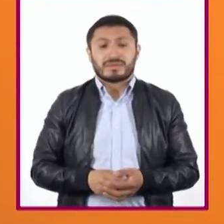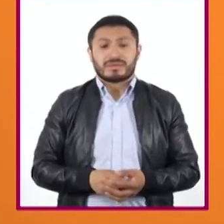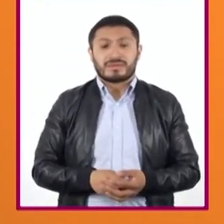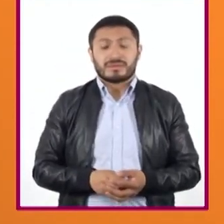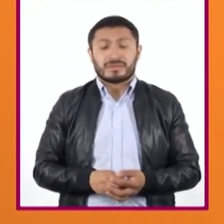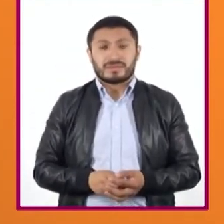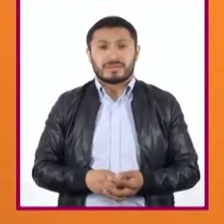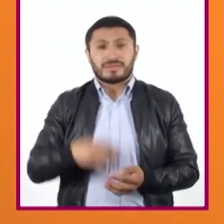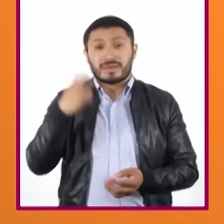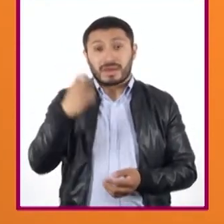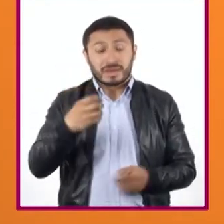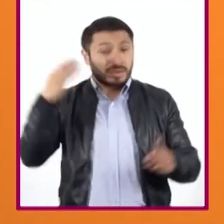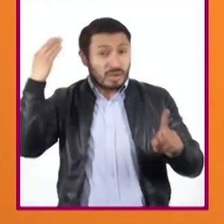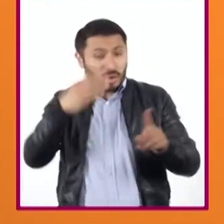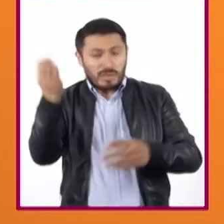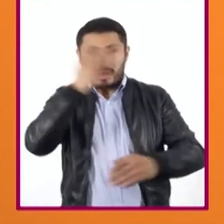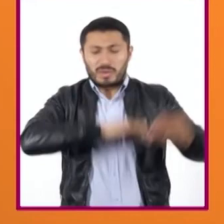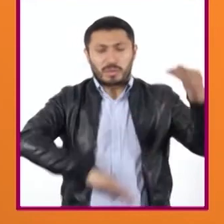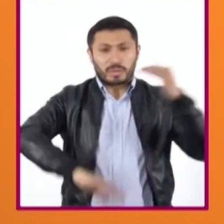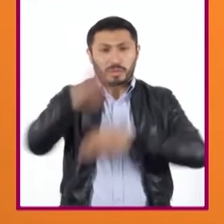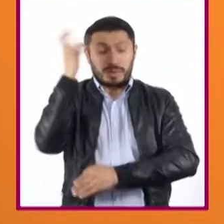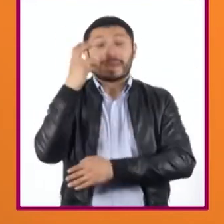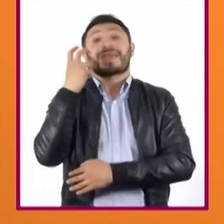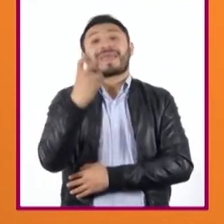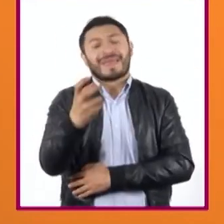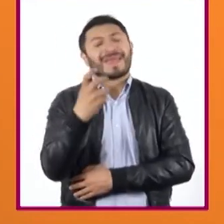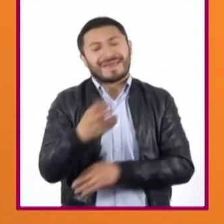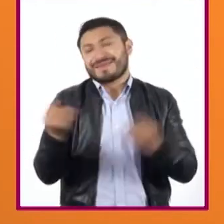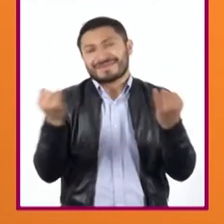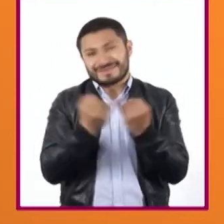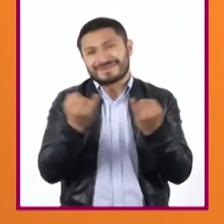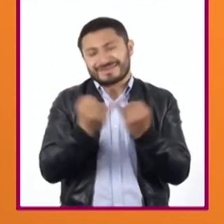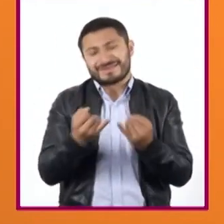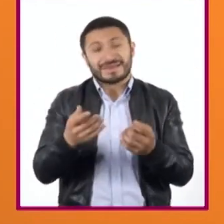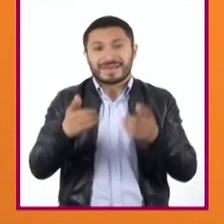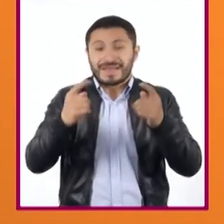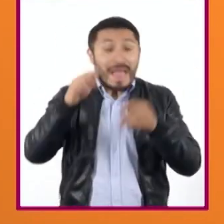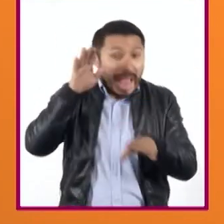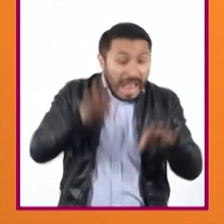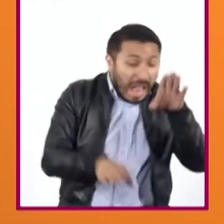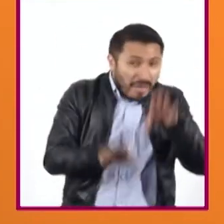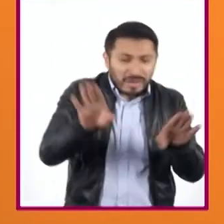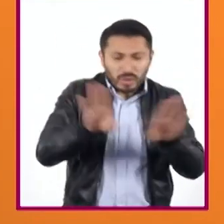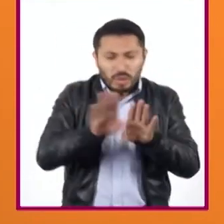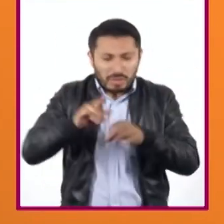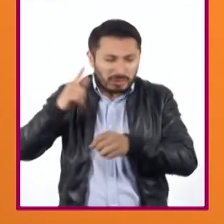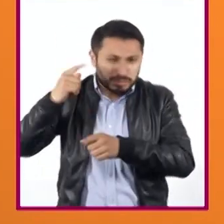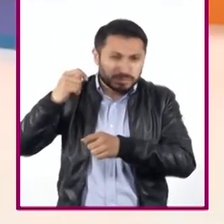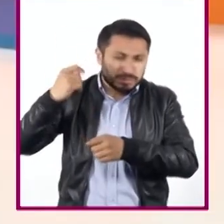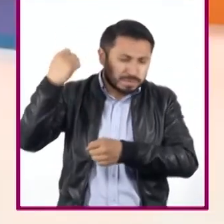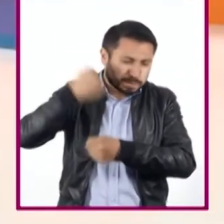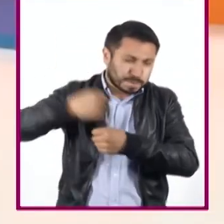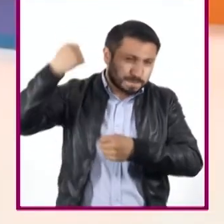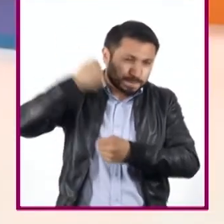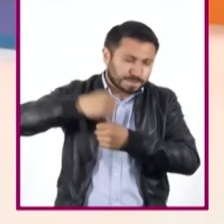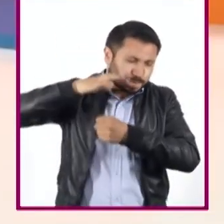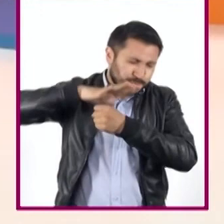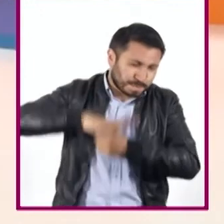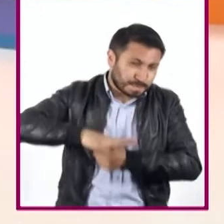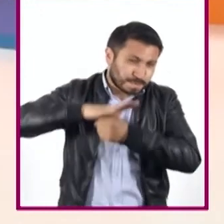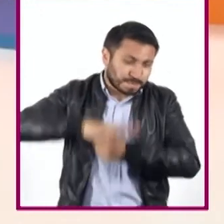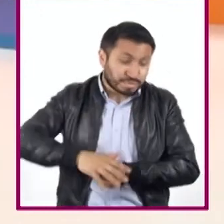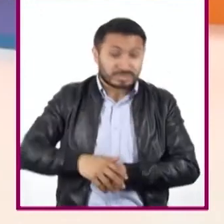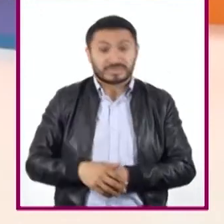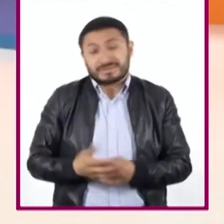lograr tener éxito. Esto incluso a pesar de las presiones que podamos tener. Por eso,